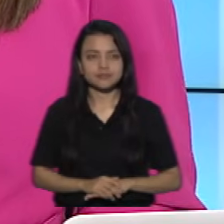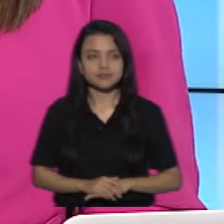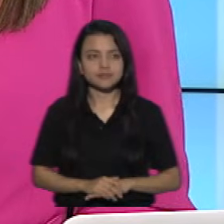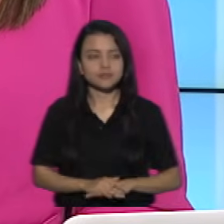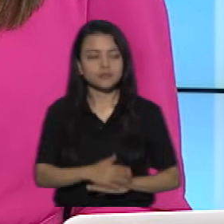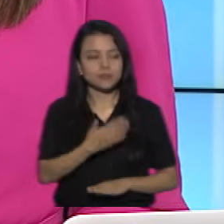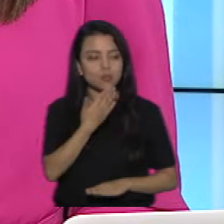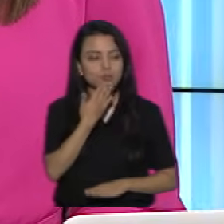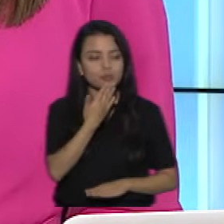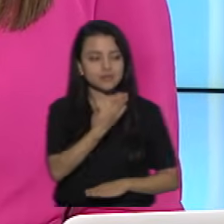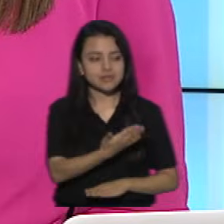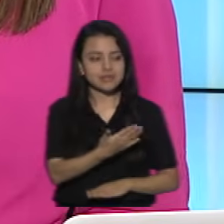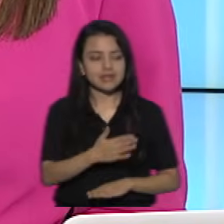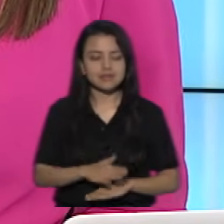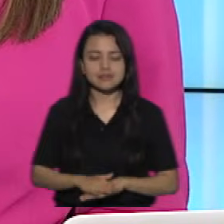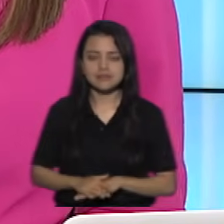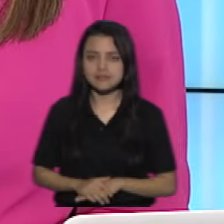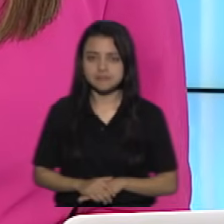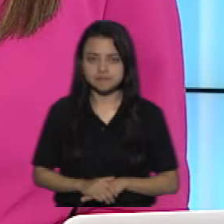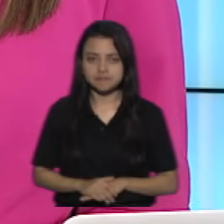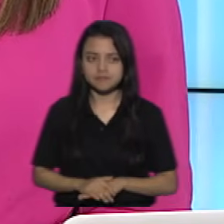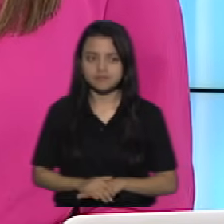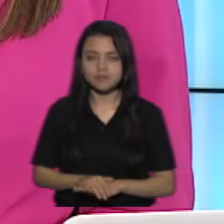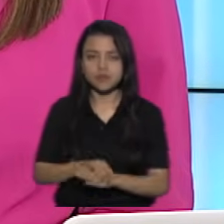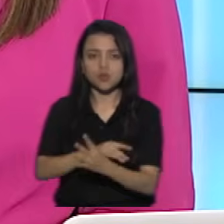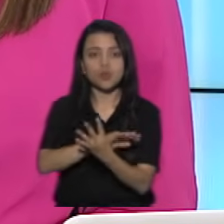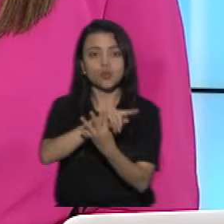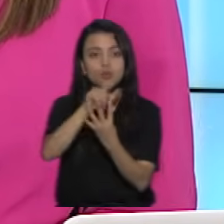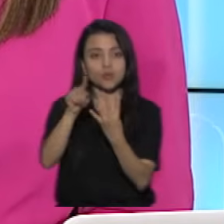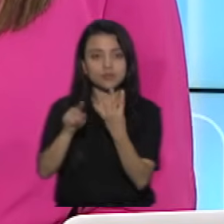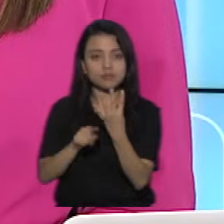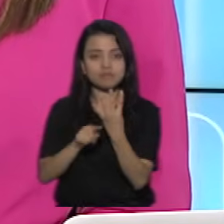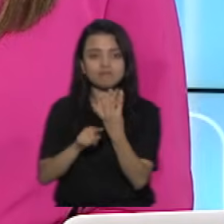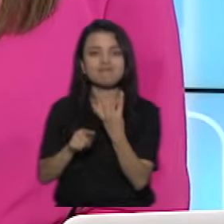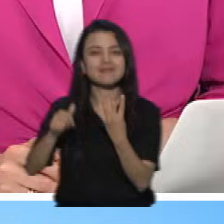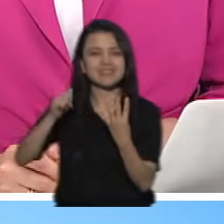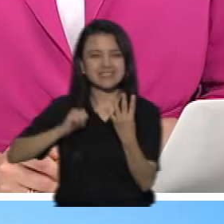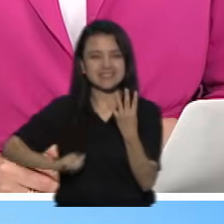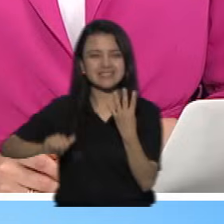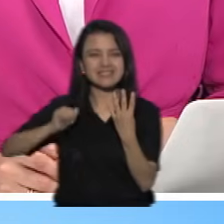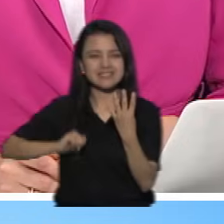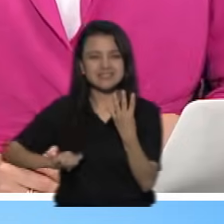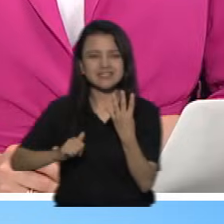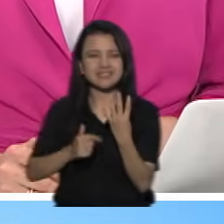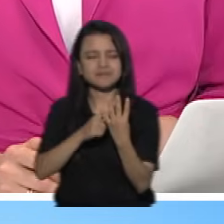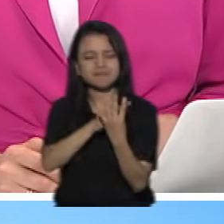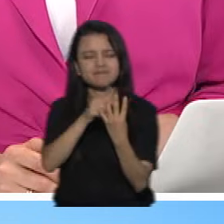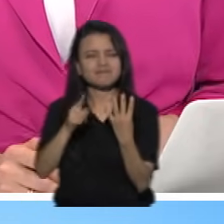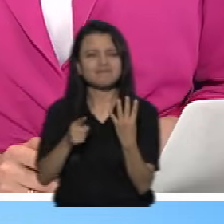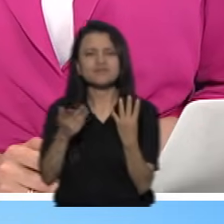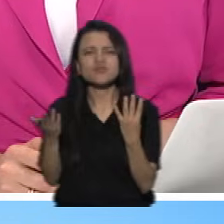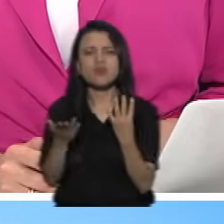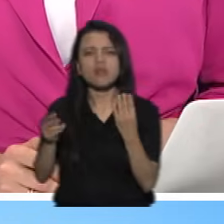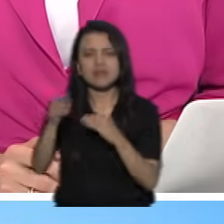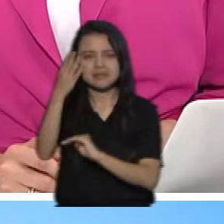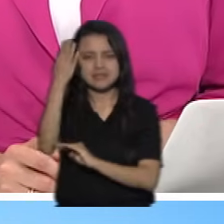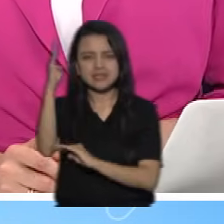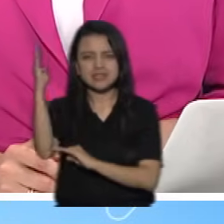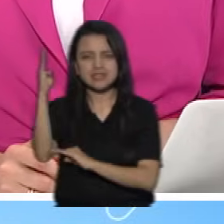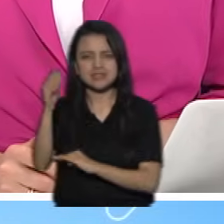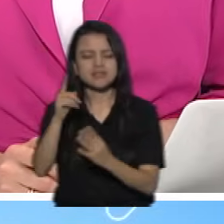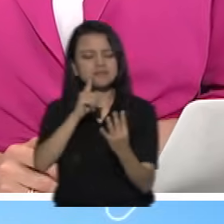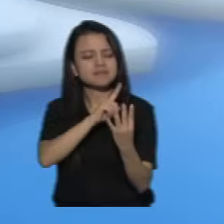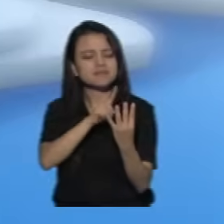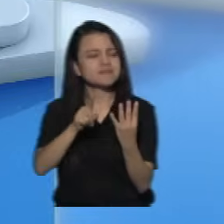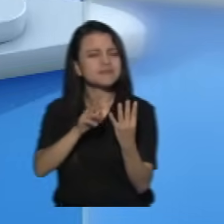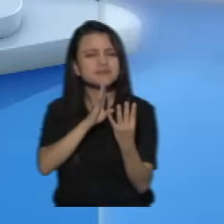personas resultaron heridas en dos ataques armados de extorsionistas en el área metropolitana de Barranquilla. Jorge Castro, buenas tardes. ¿Quiénes son las